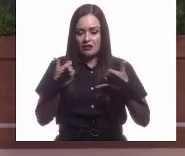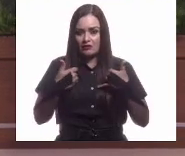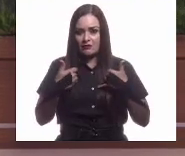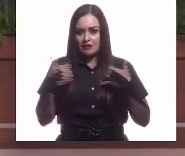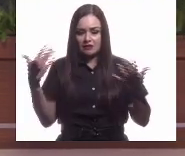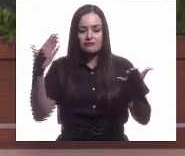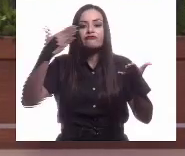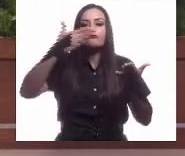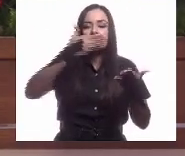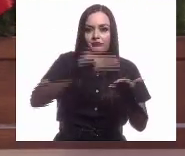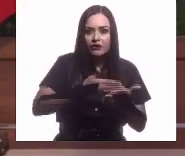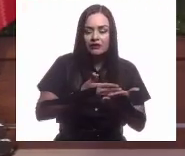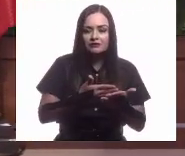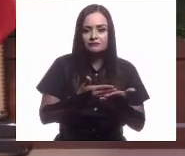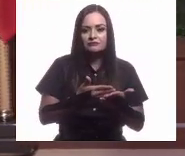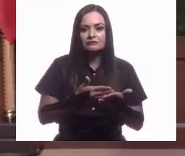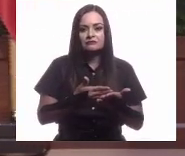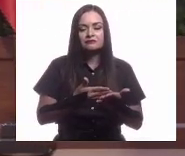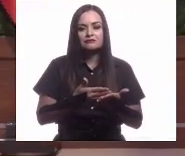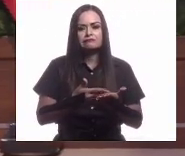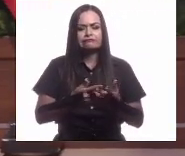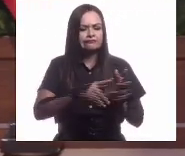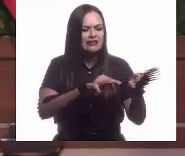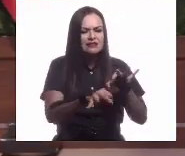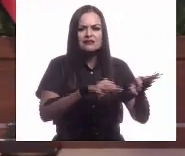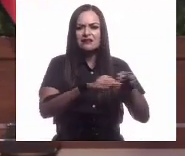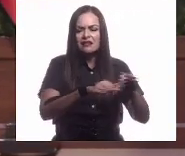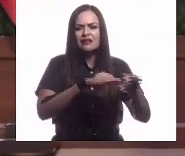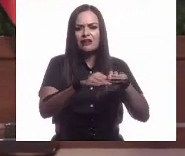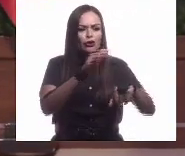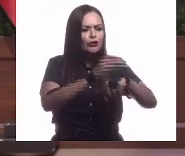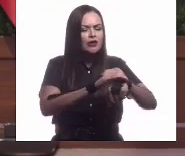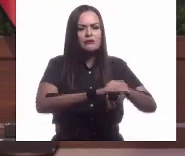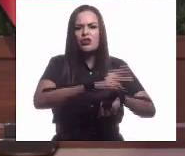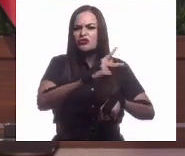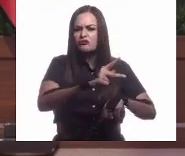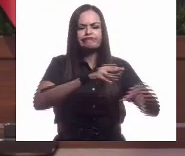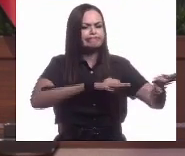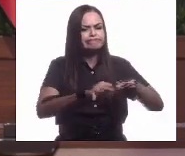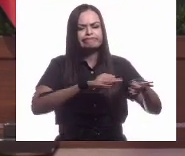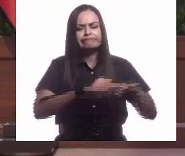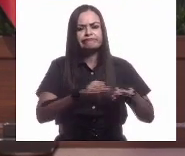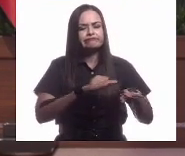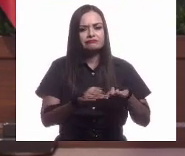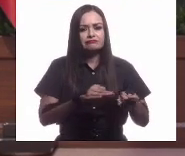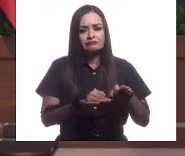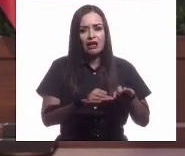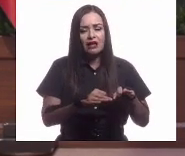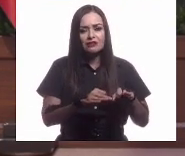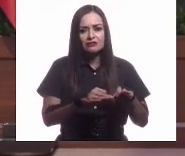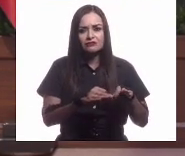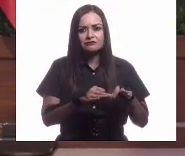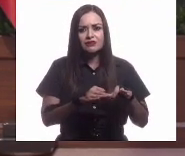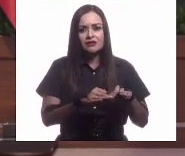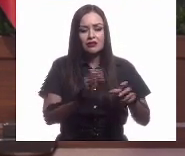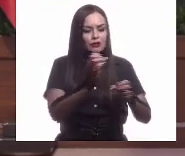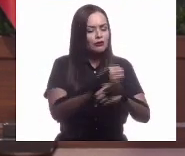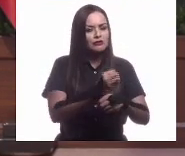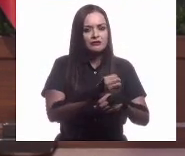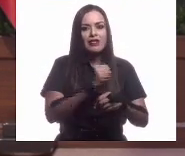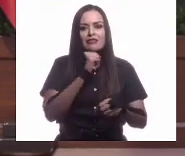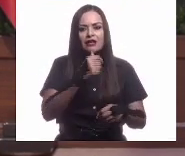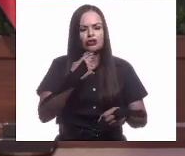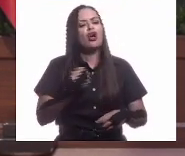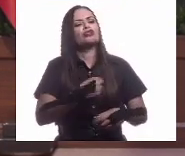de la Juventud, porque es joven, y trabajó ahí junto a su mejor amigo, sin invertir y generar gastos de oficinas. Nosotros